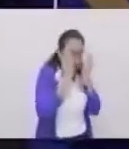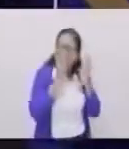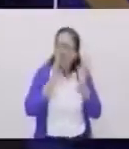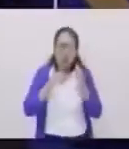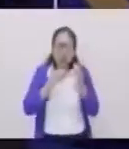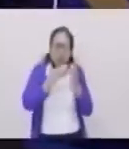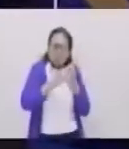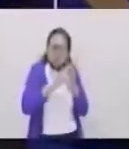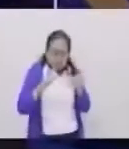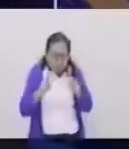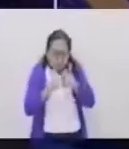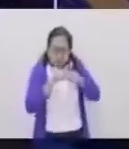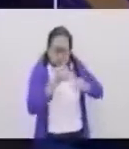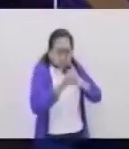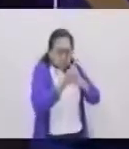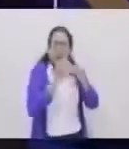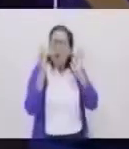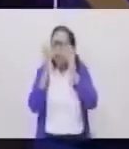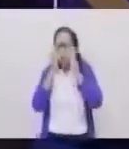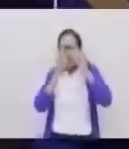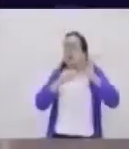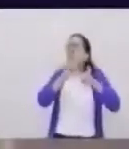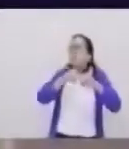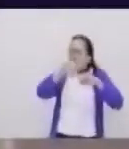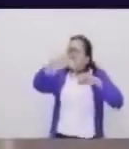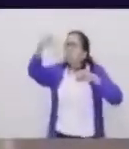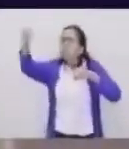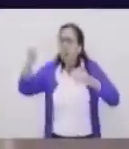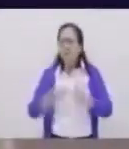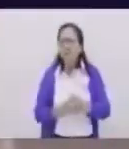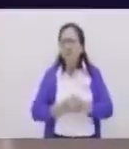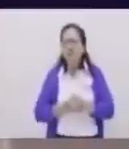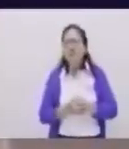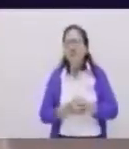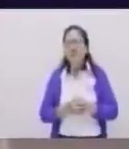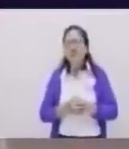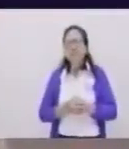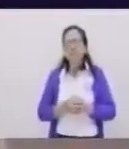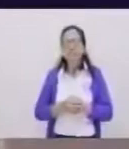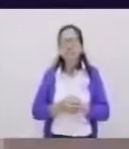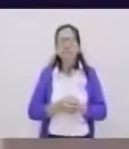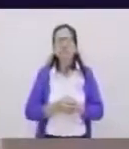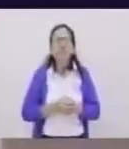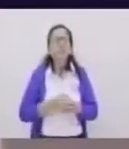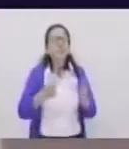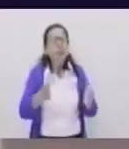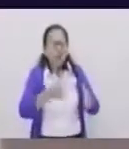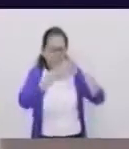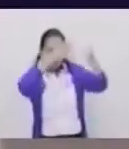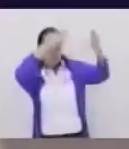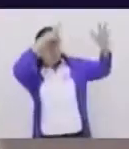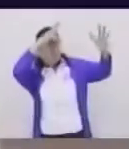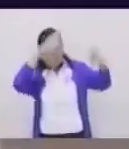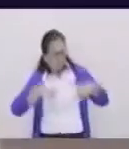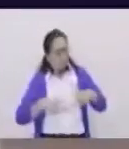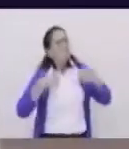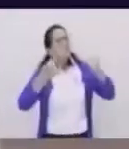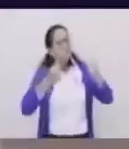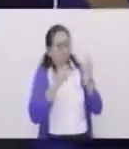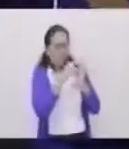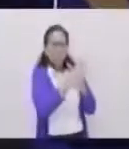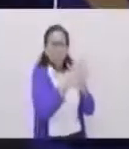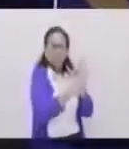que juntas en familia lograrían atravesar ese puente. E idearon un plan. Serían inteligentes y serían